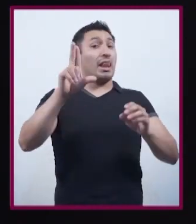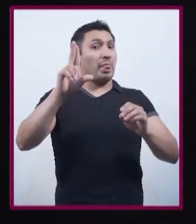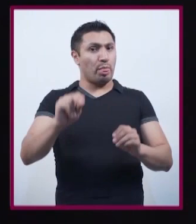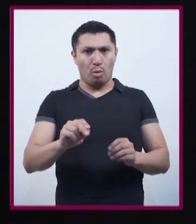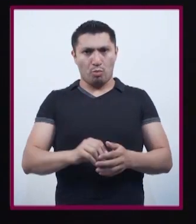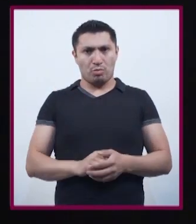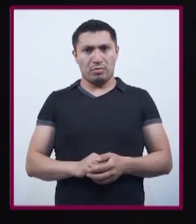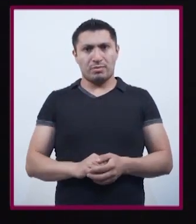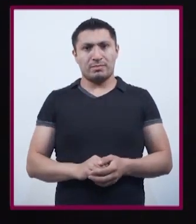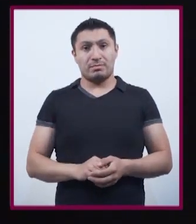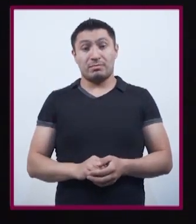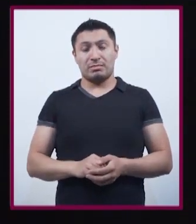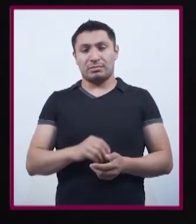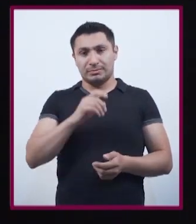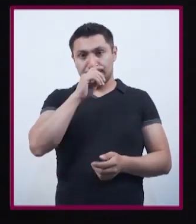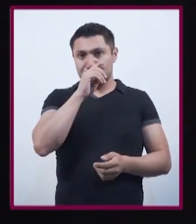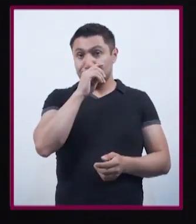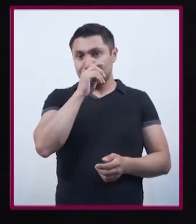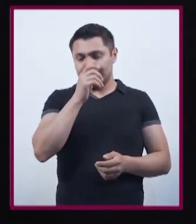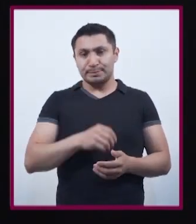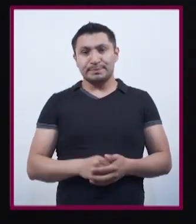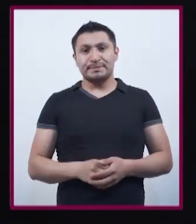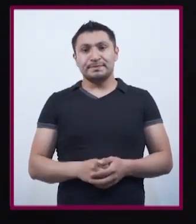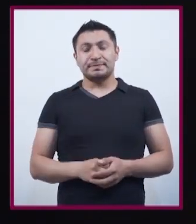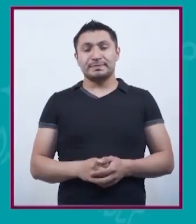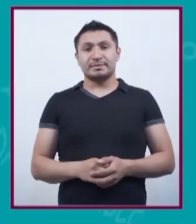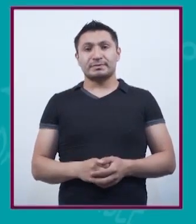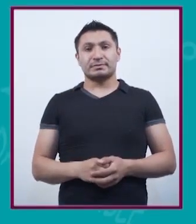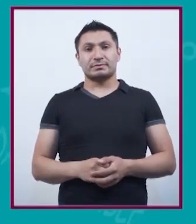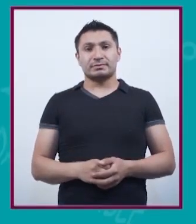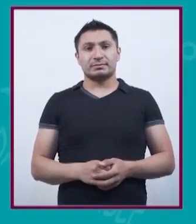la degradación de la mujer se debe a su desvalimiento.